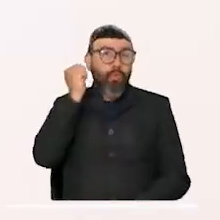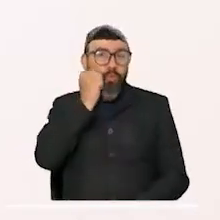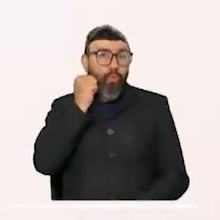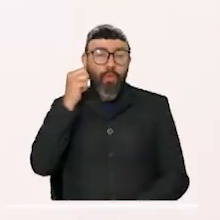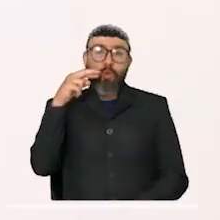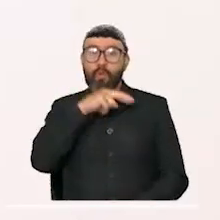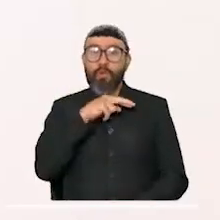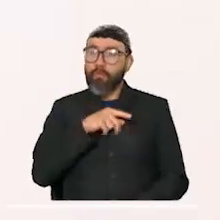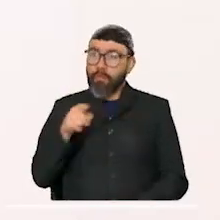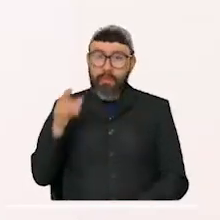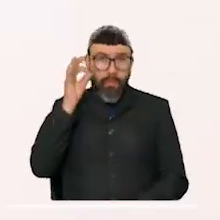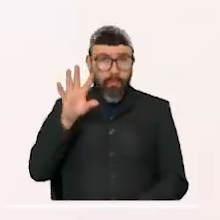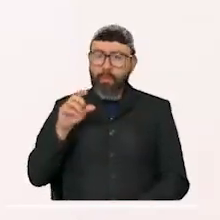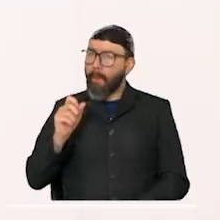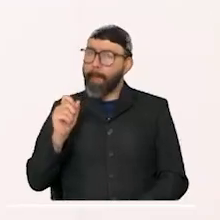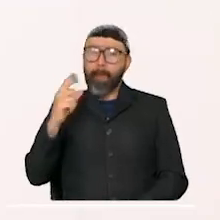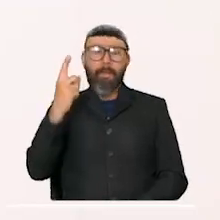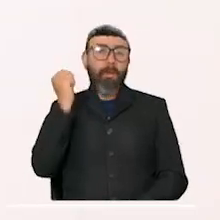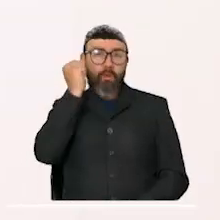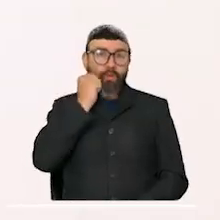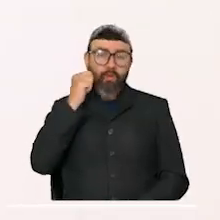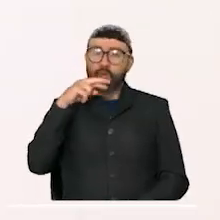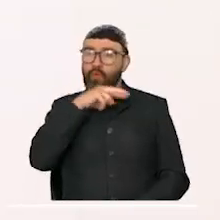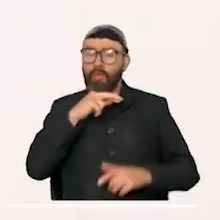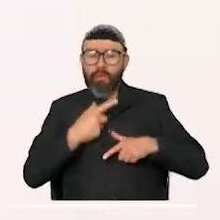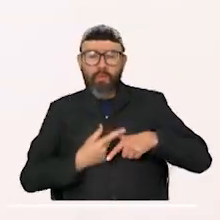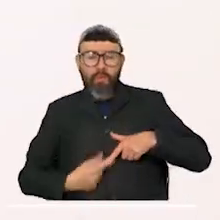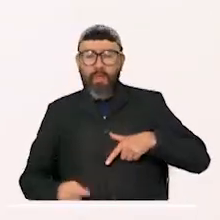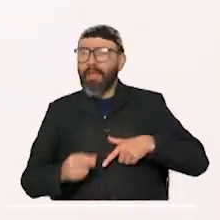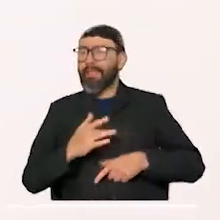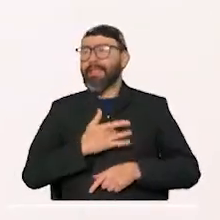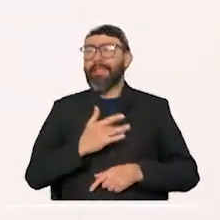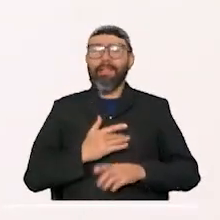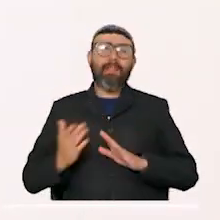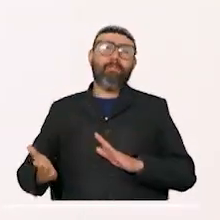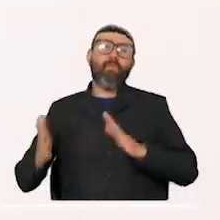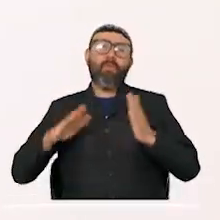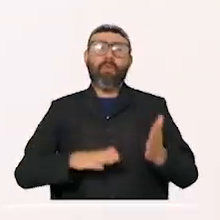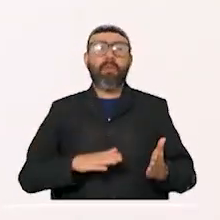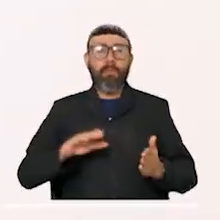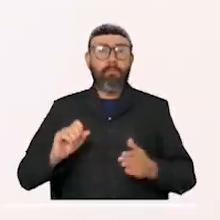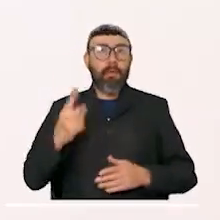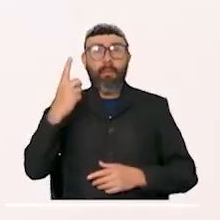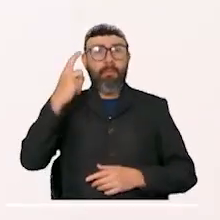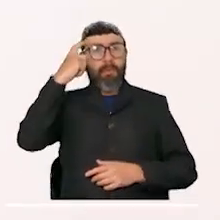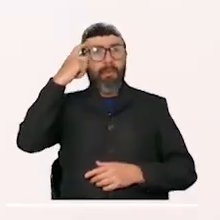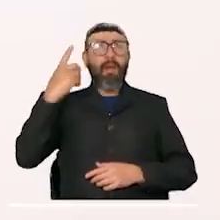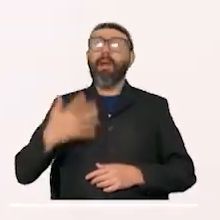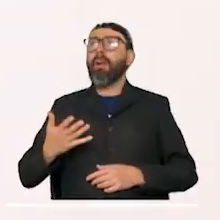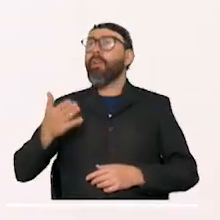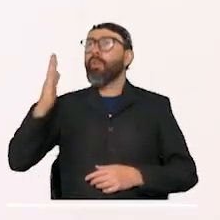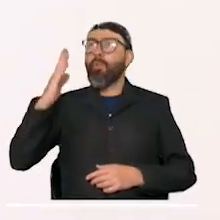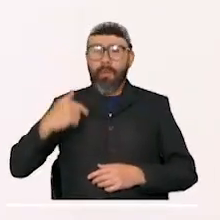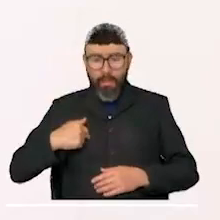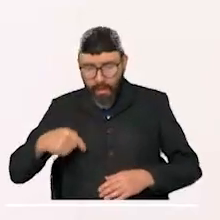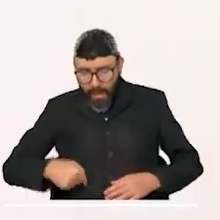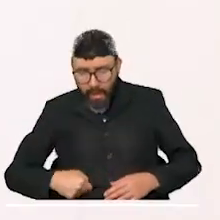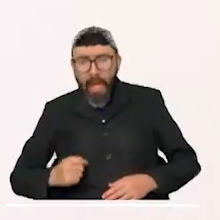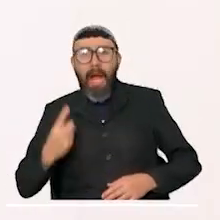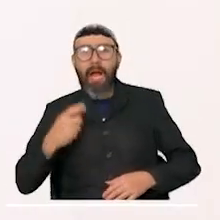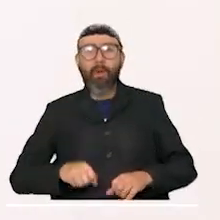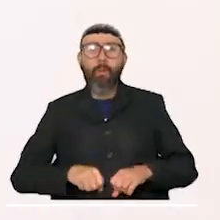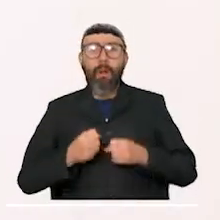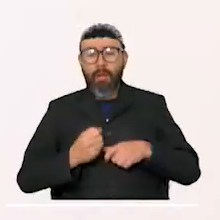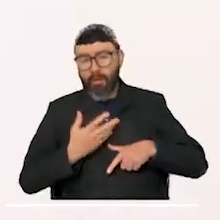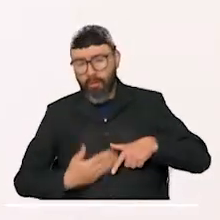les bajaba la primera menstruación sentían que se iban a morir o sea el primer pensamiento de ellas es Dios mío algo se me rompió por dentro me